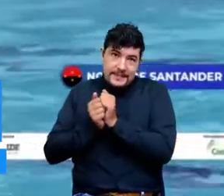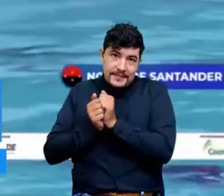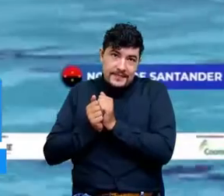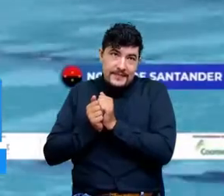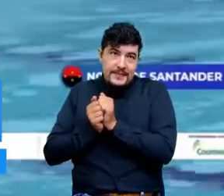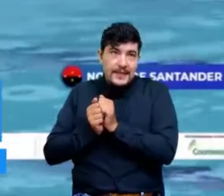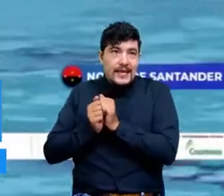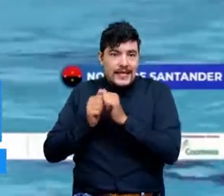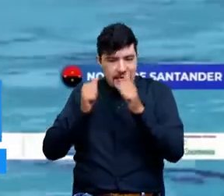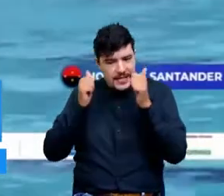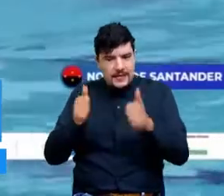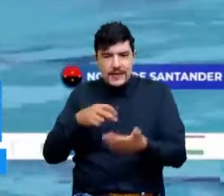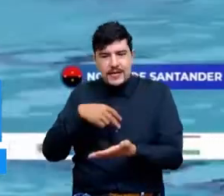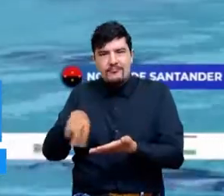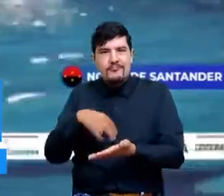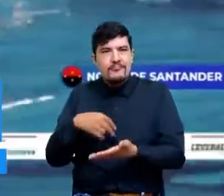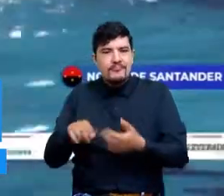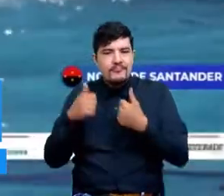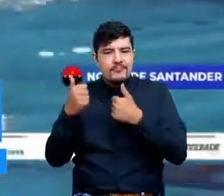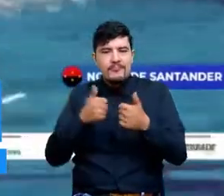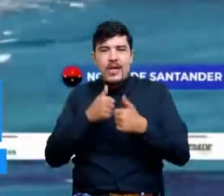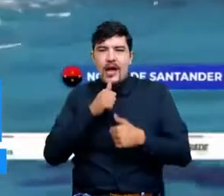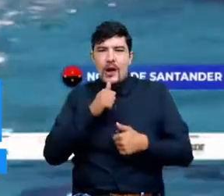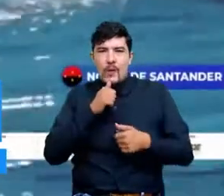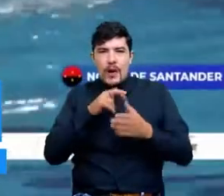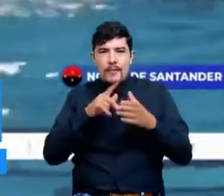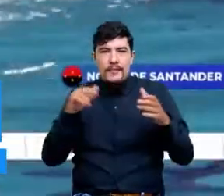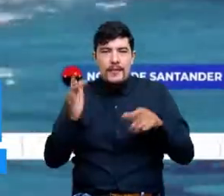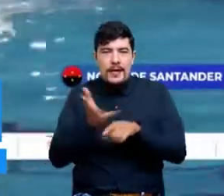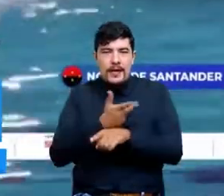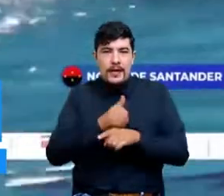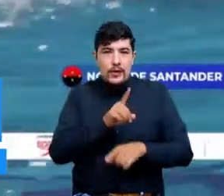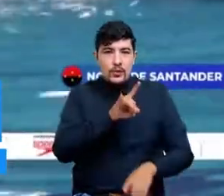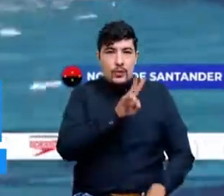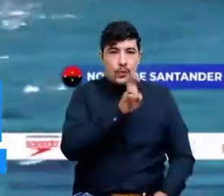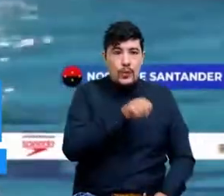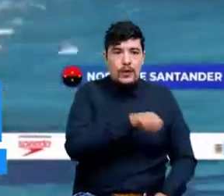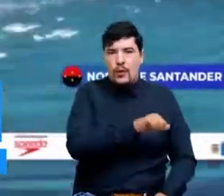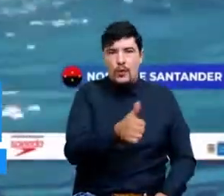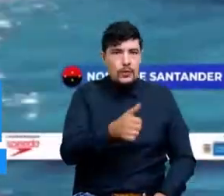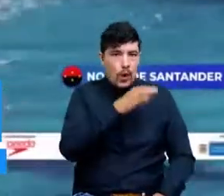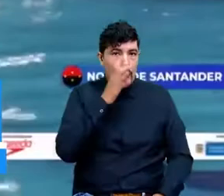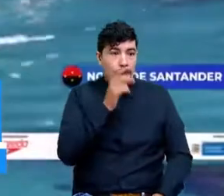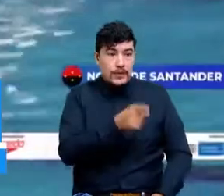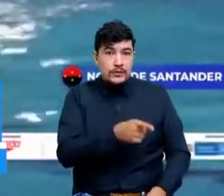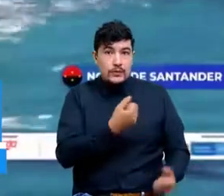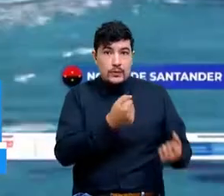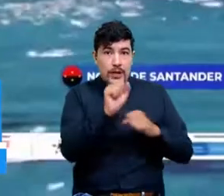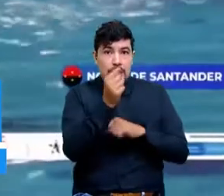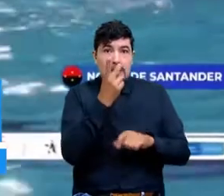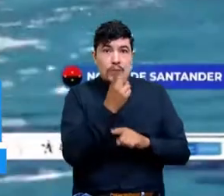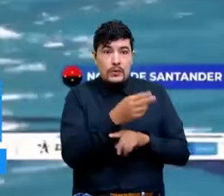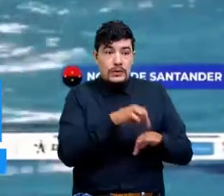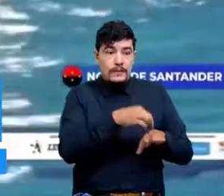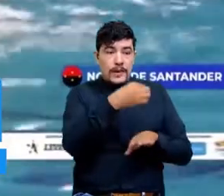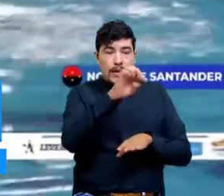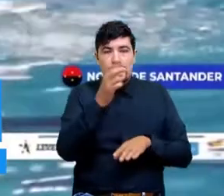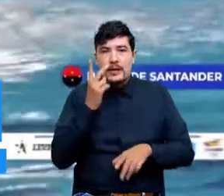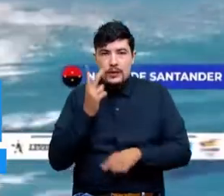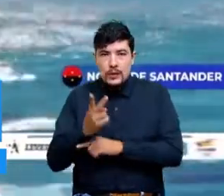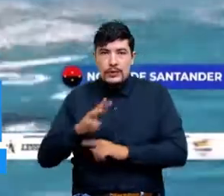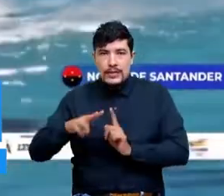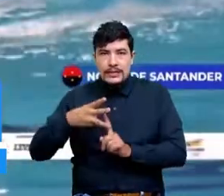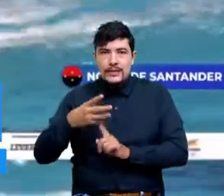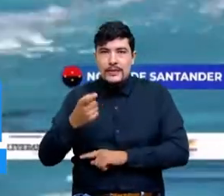mi rutina acuática. Duván Alejandro Lozada es el otro hombre de la delegación, ganó 2 medallas de plata y 2 de bronce.